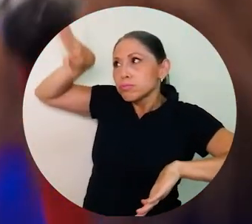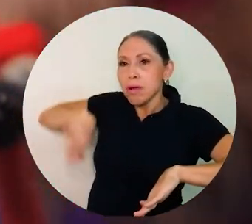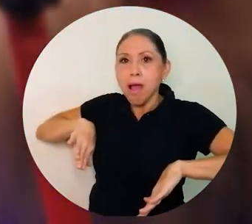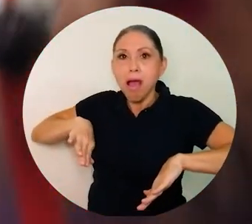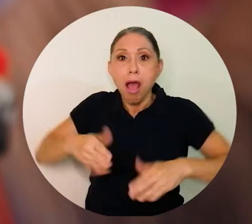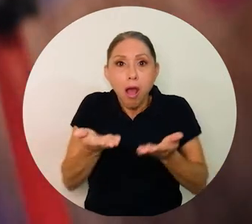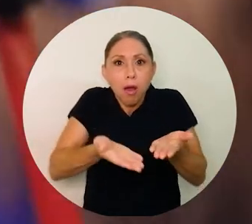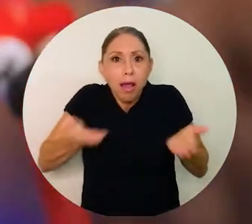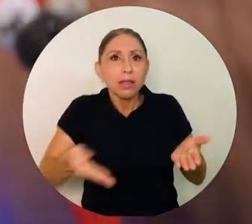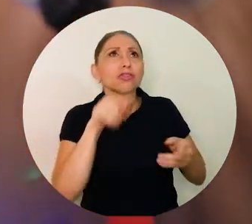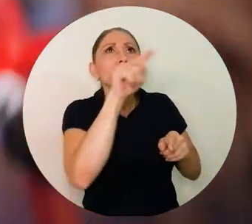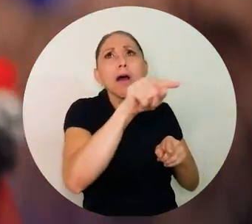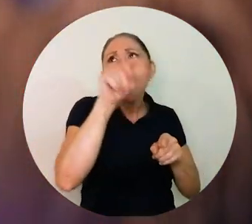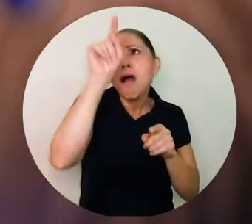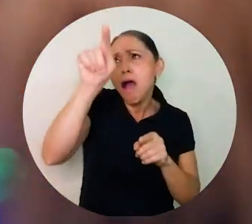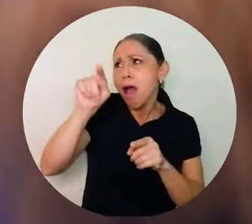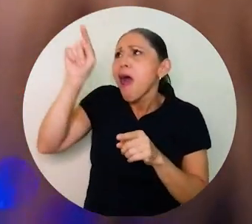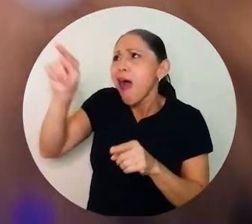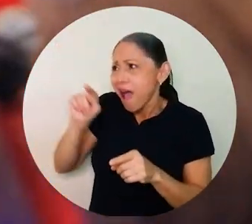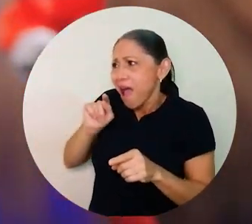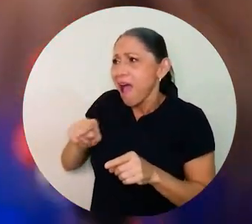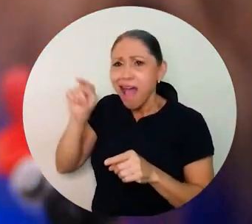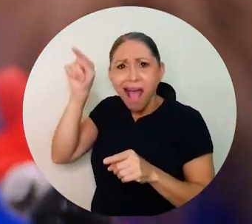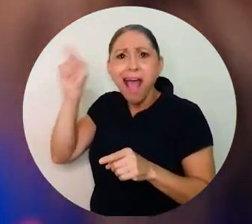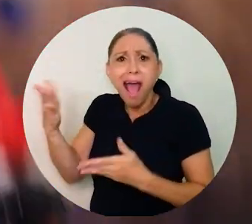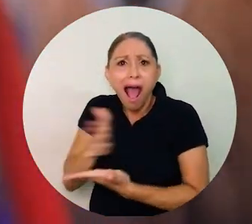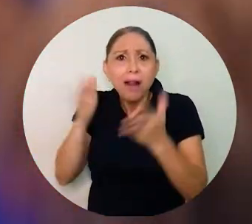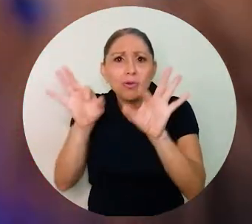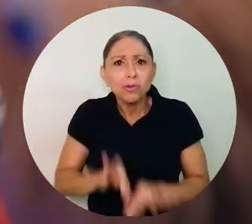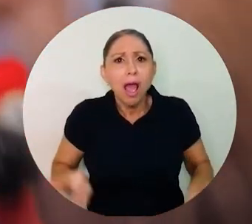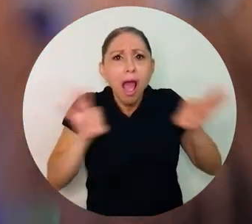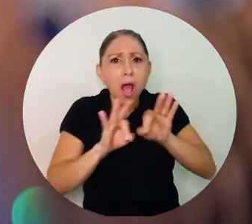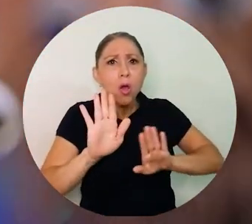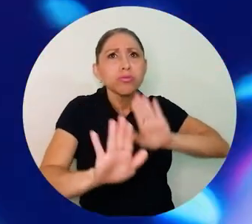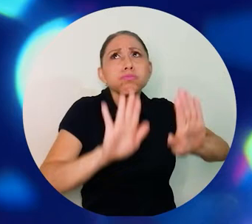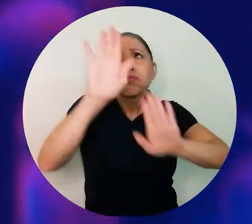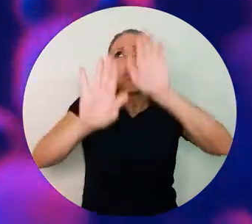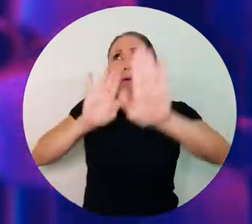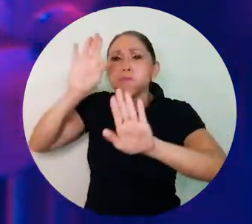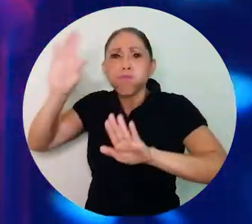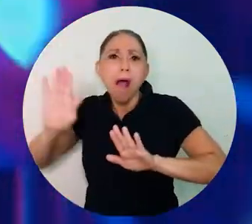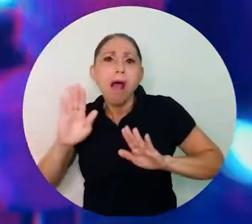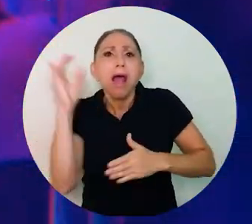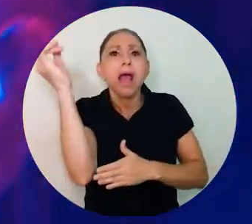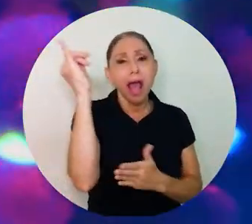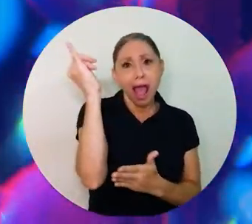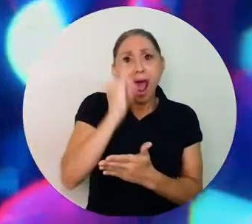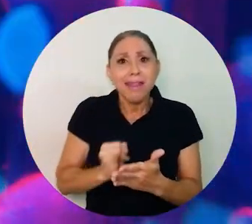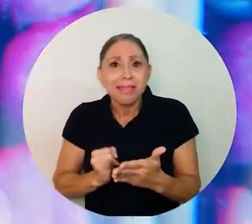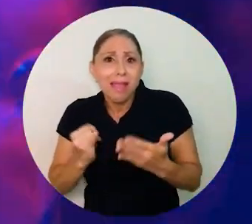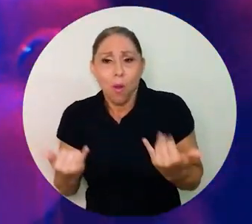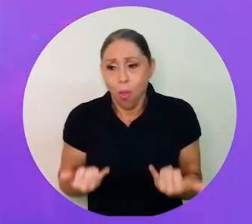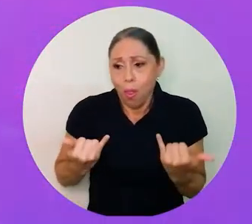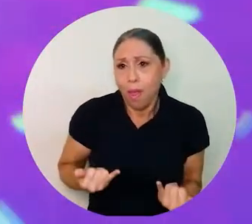Objetos. Son algunos elementos clave de la instalación. El arte contemporáneo es